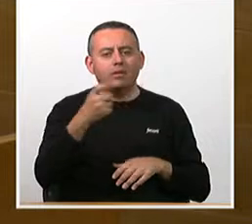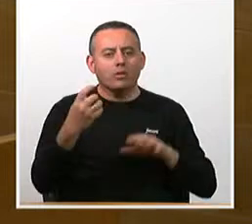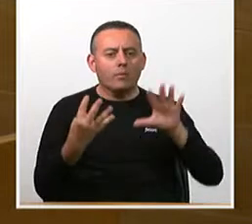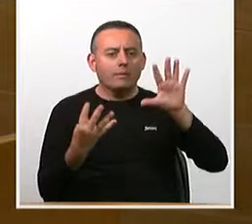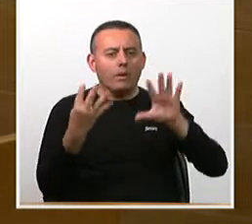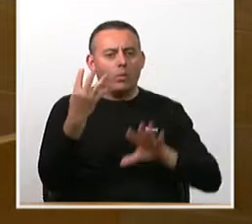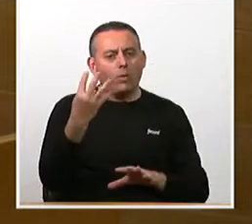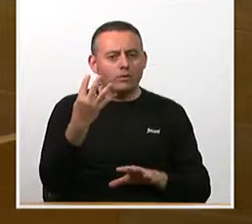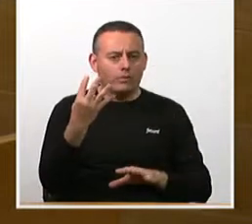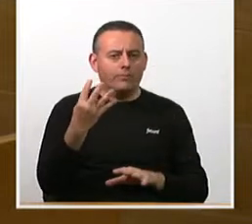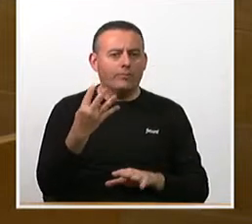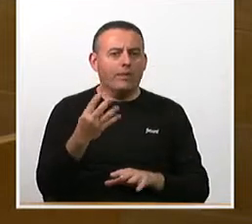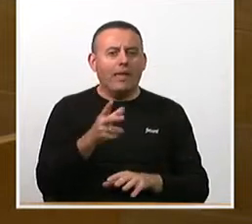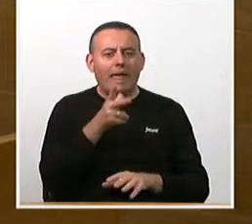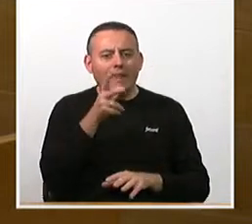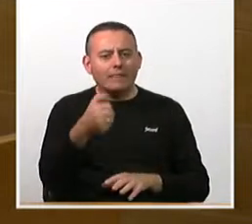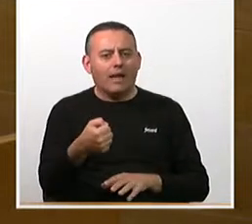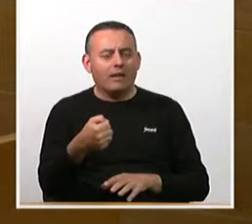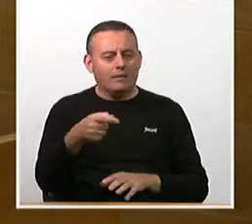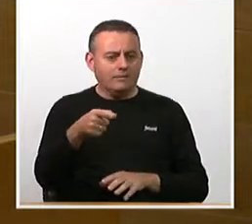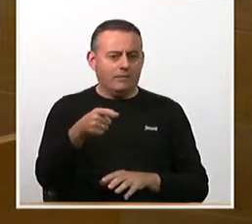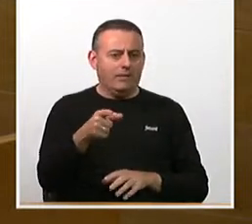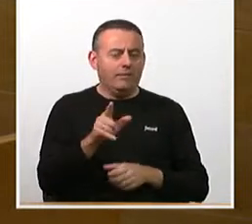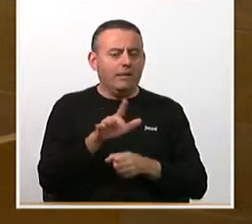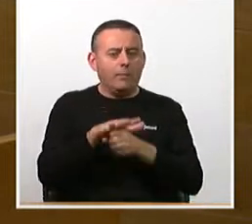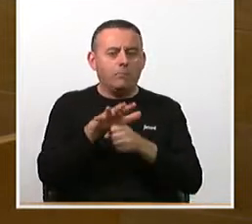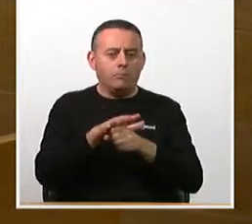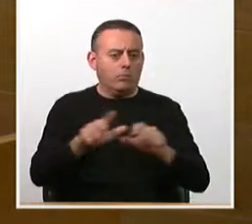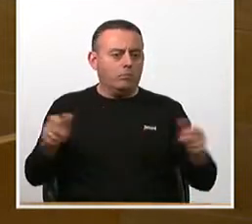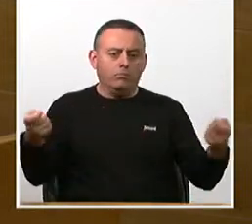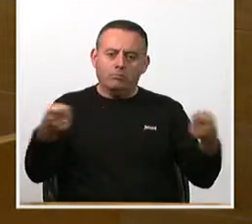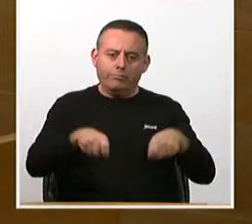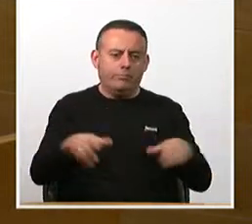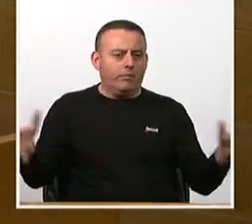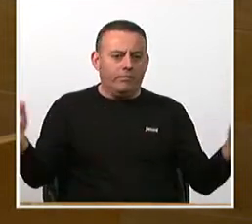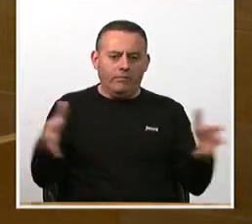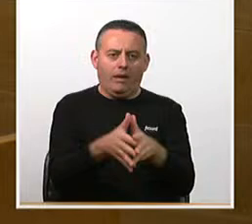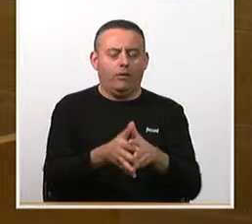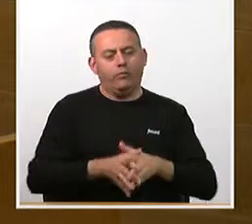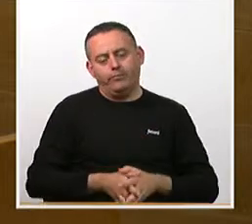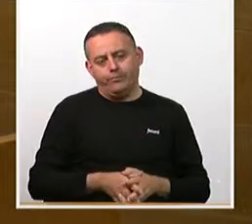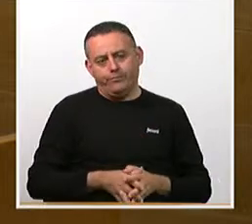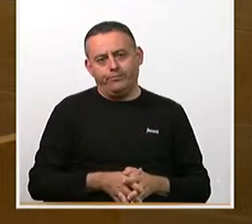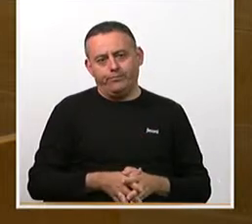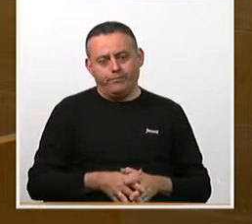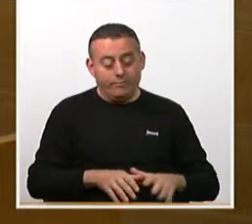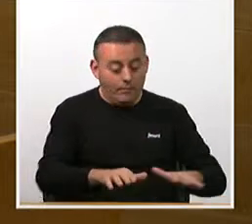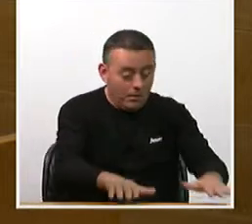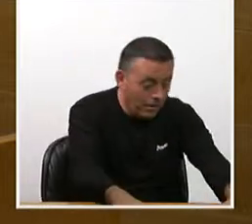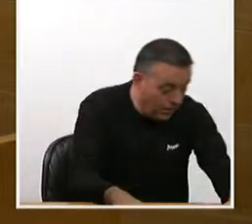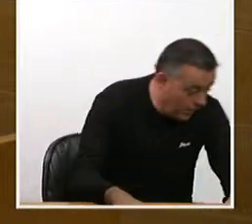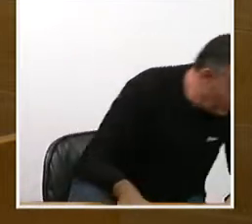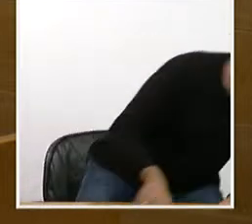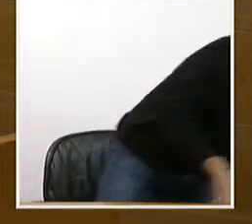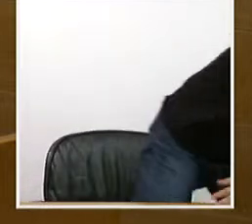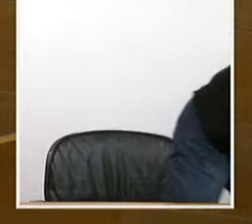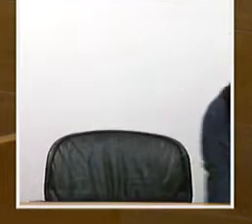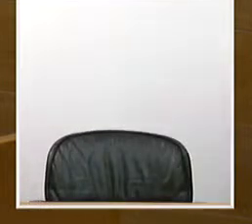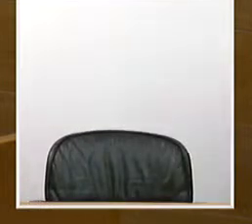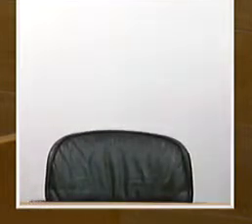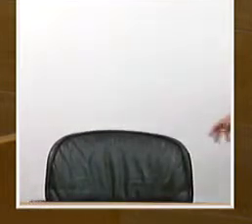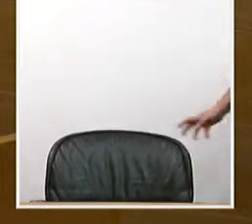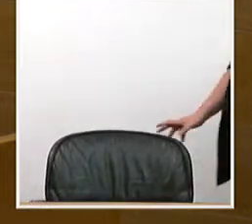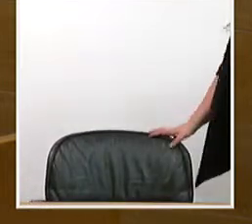de que en la y el citrix es unati que va